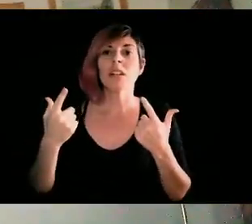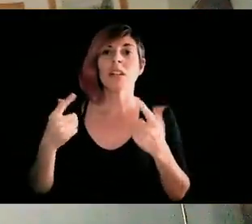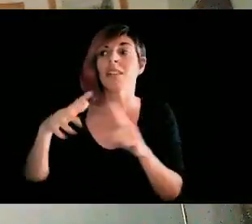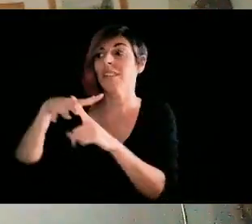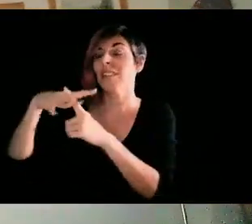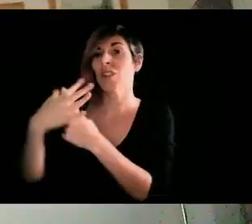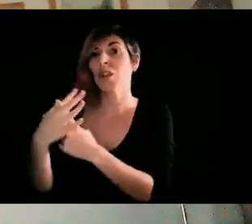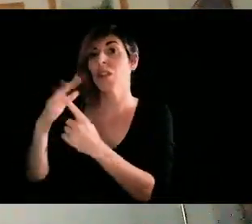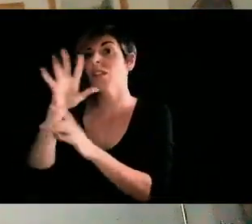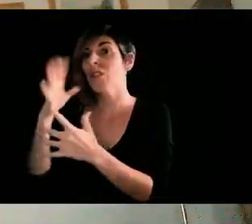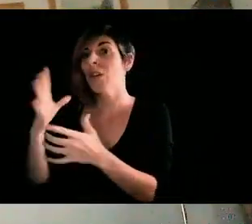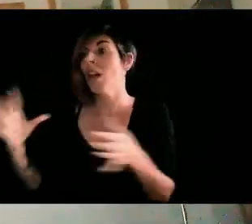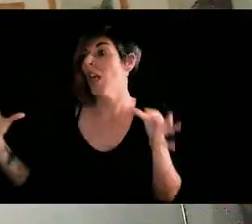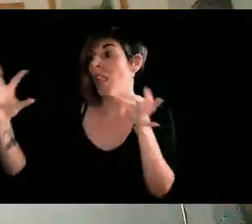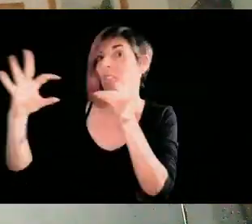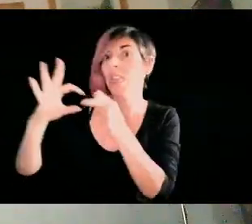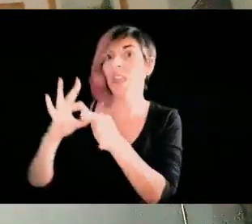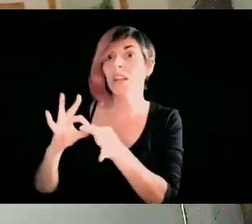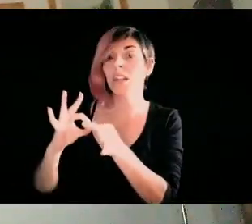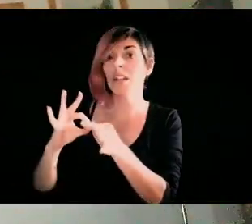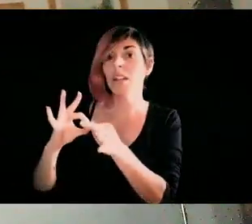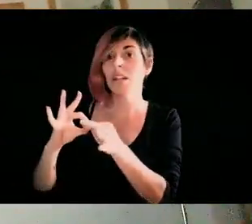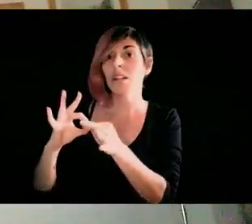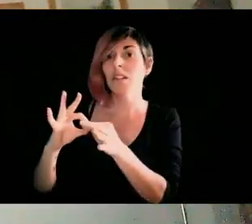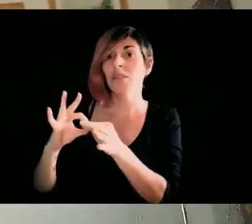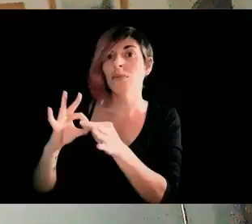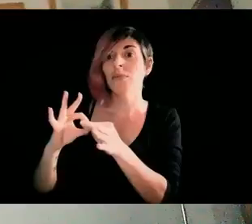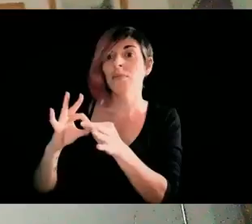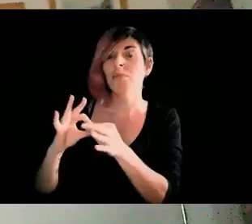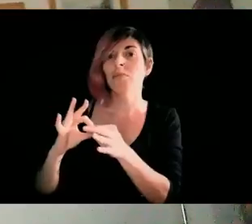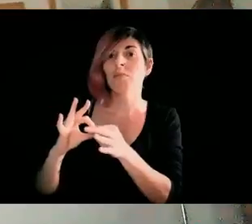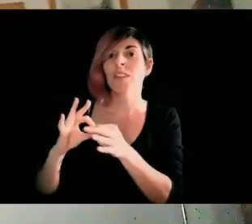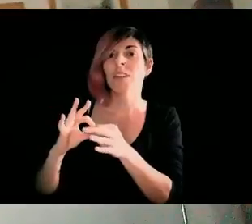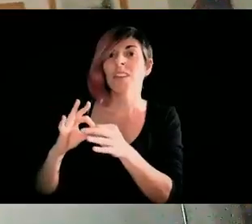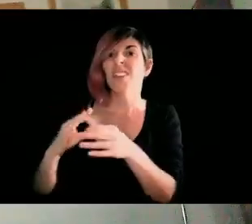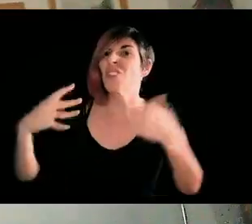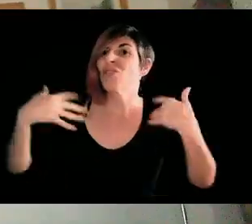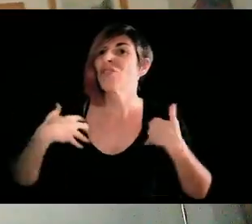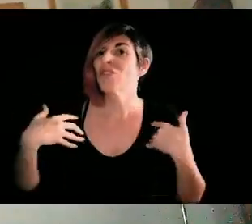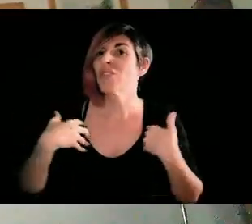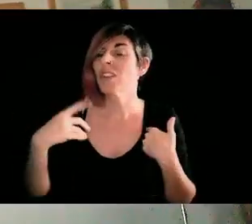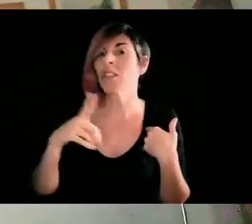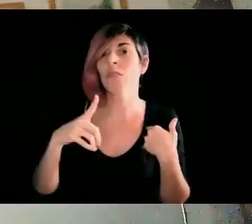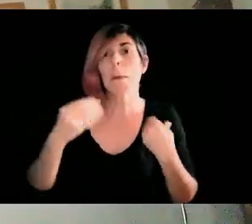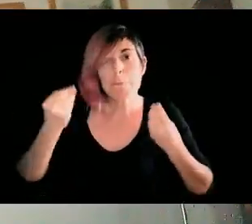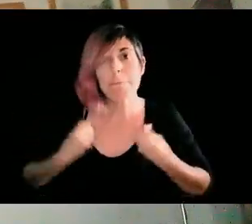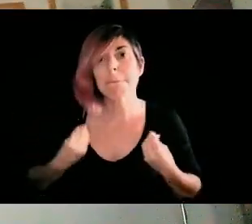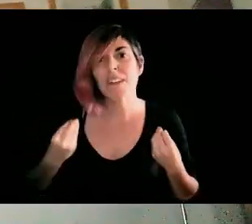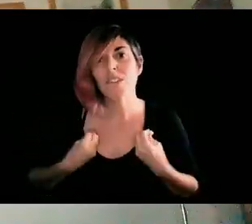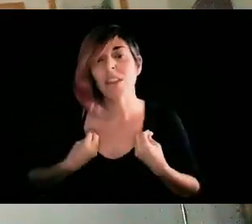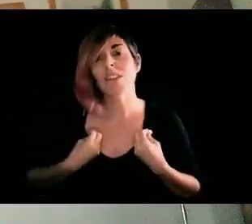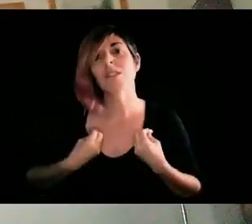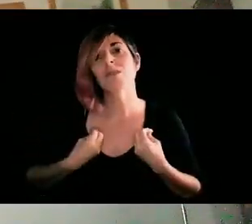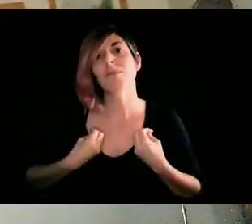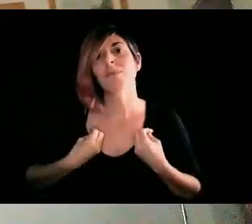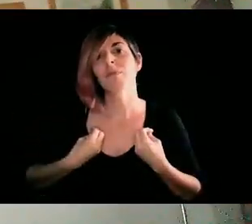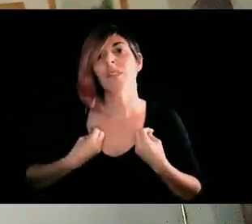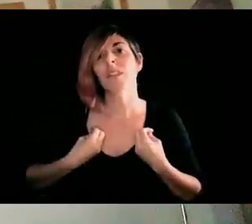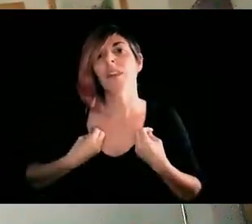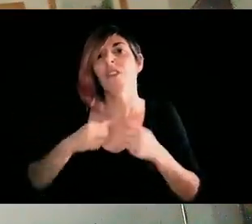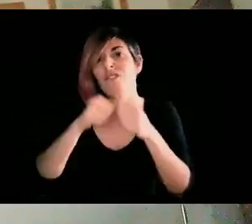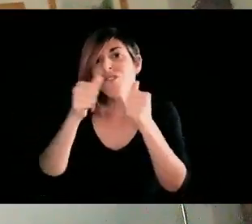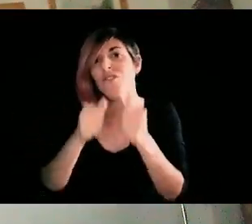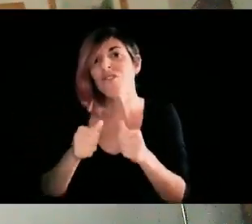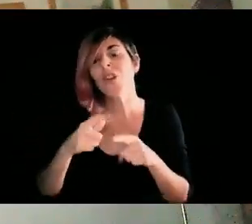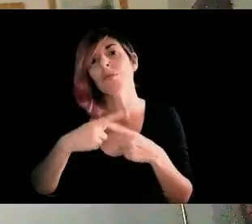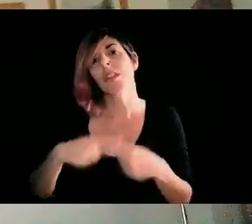emociones naturales que acompañan a esta circunstancia pueden ser, en vez de sufridas, vividas de